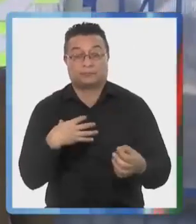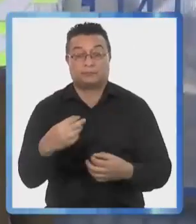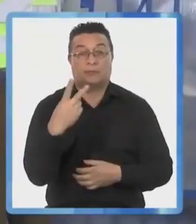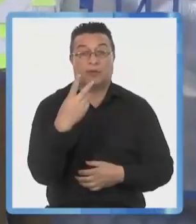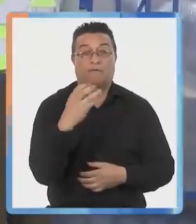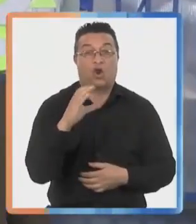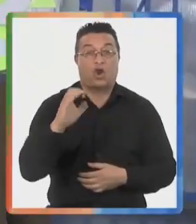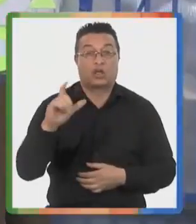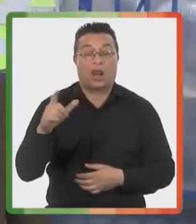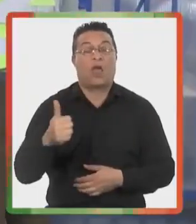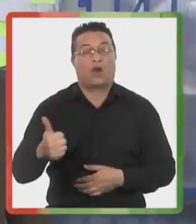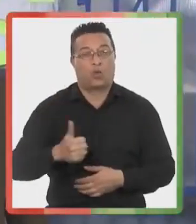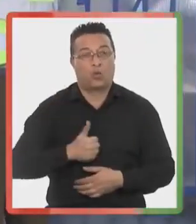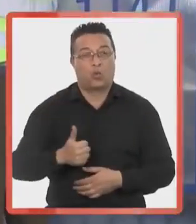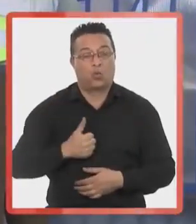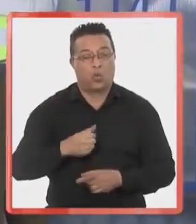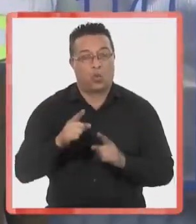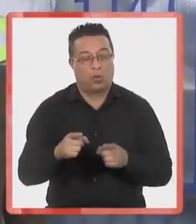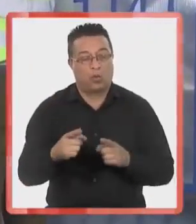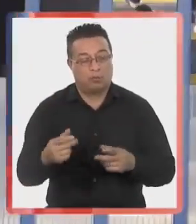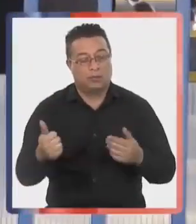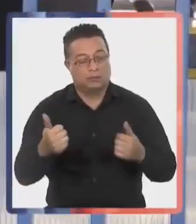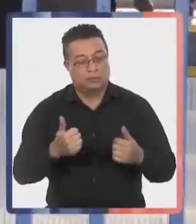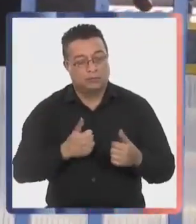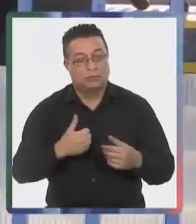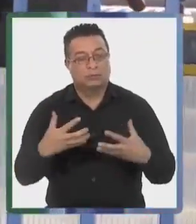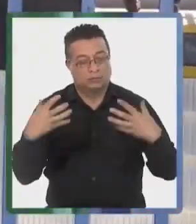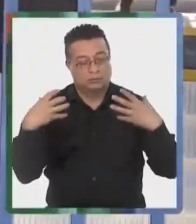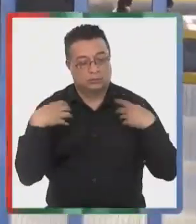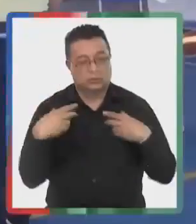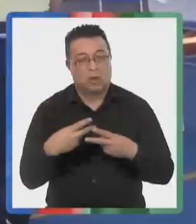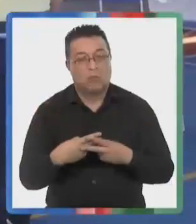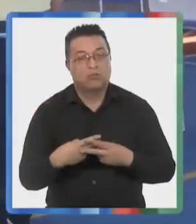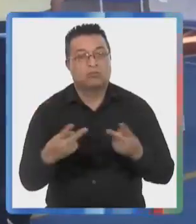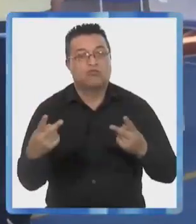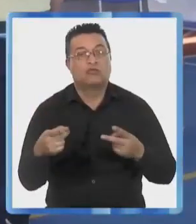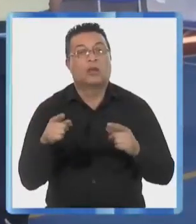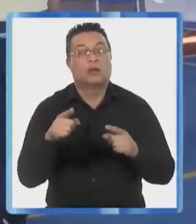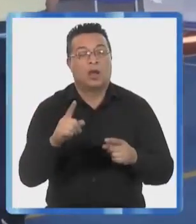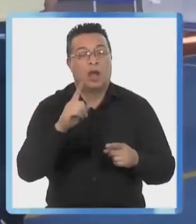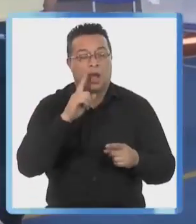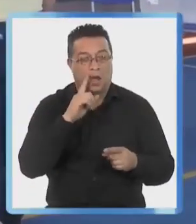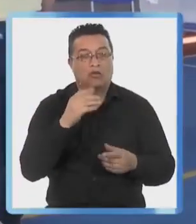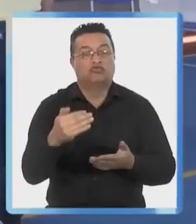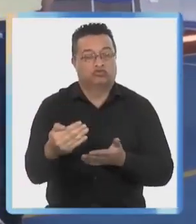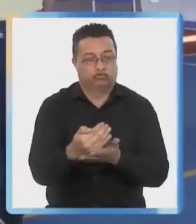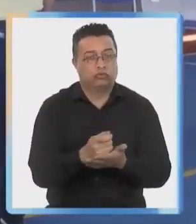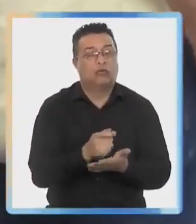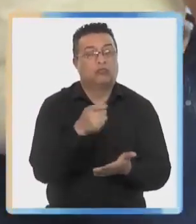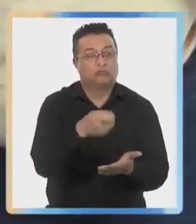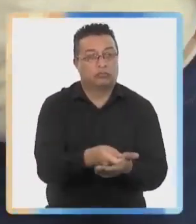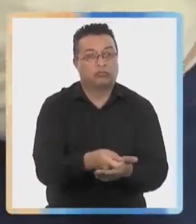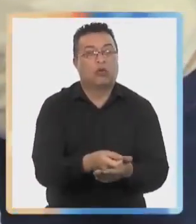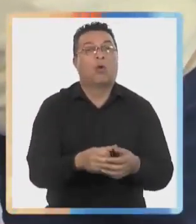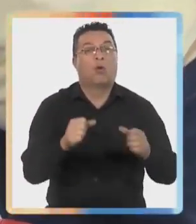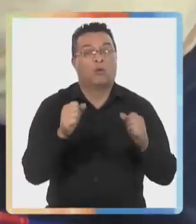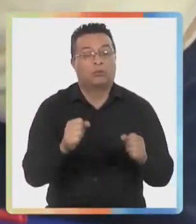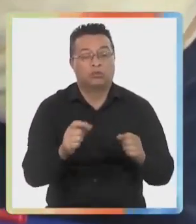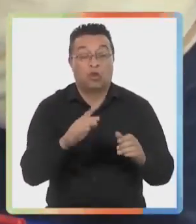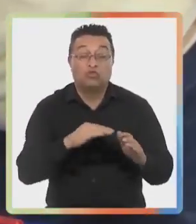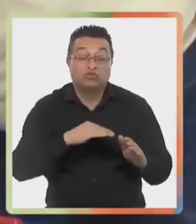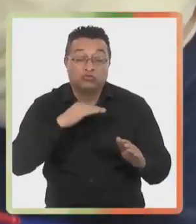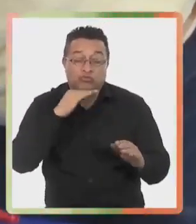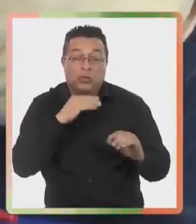vocales cumplan con ese deber cívico, esa carga pública, que si bien tiene una remuneración, a algunos puede no